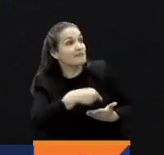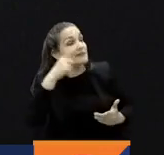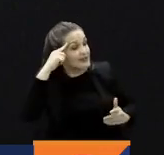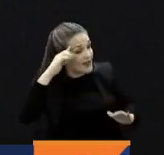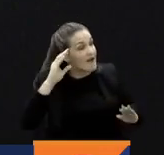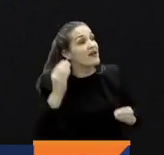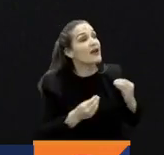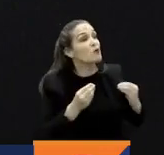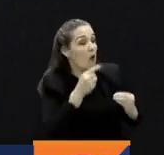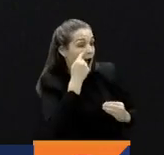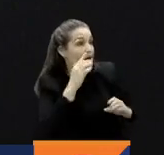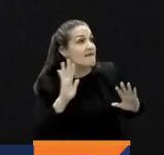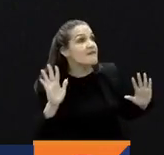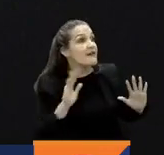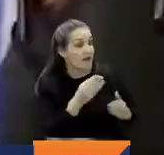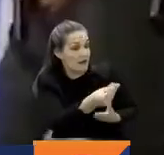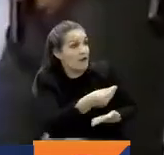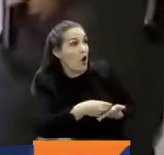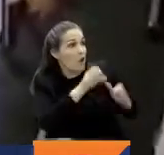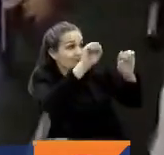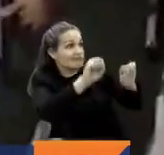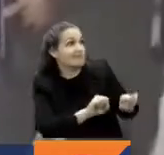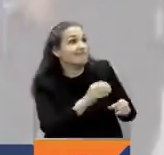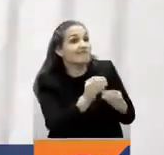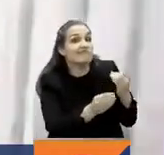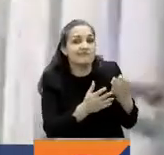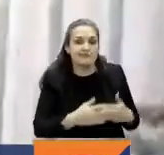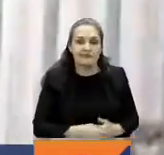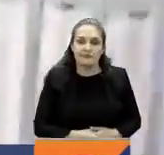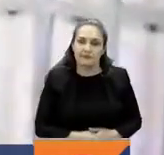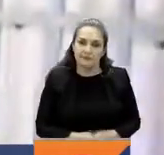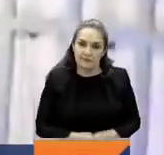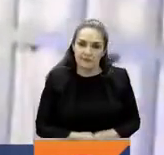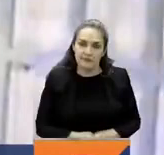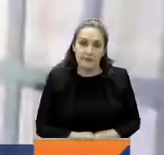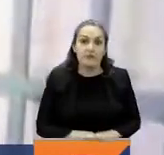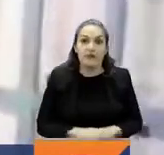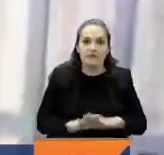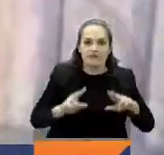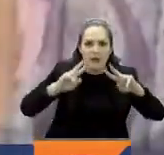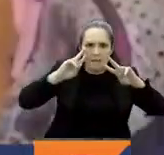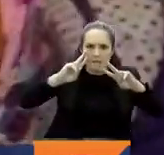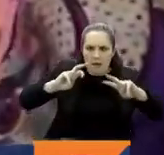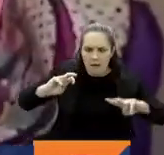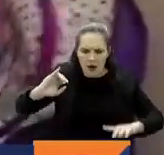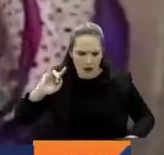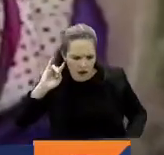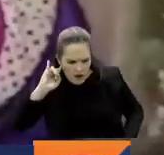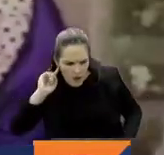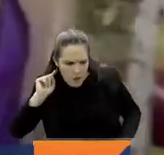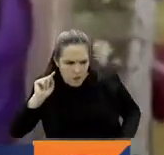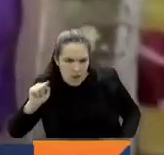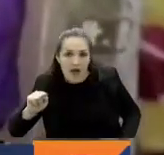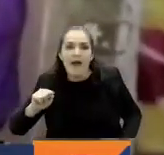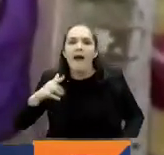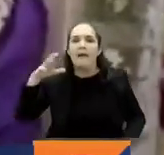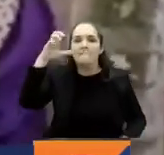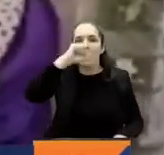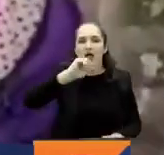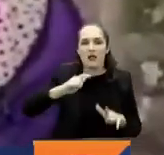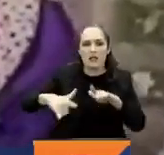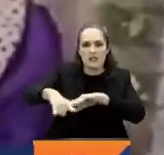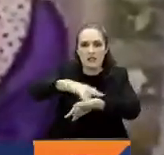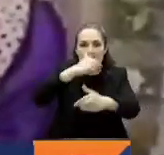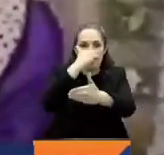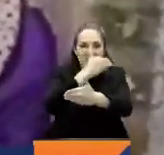para que usted vea si tiene que recoger su negocio. De acuerdo a la investigación, estarían instrumentalizando menores para cometer